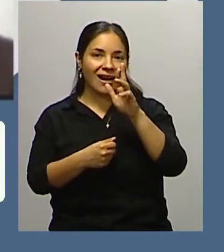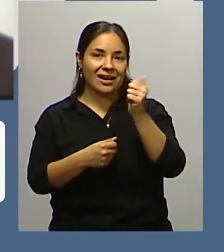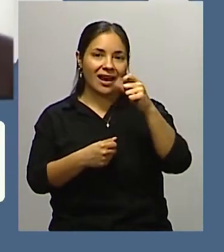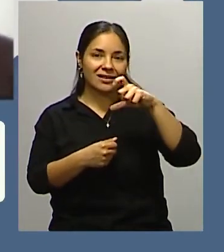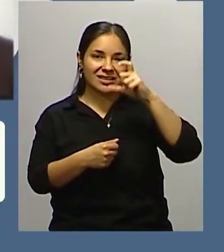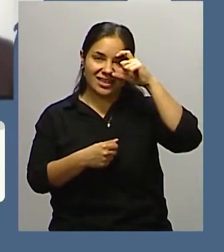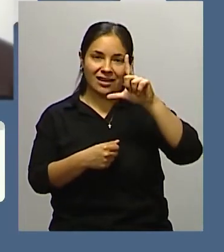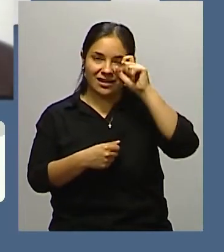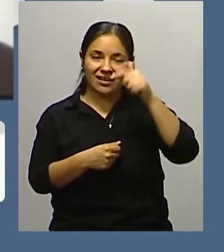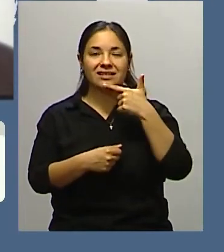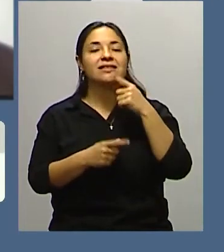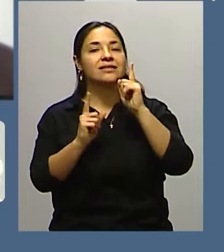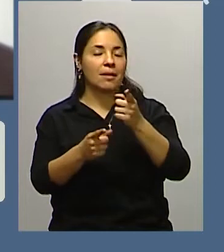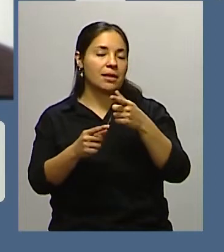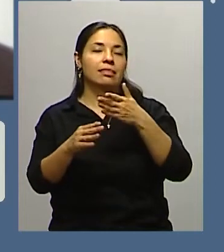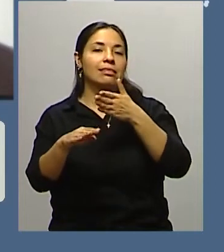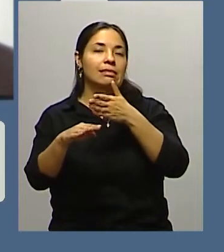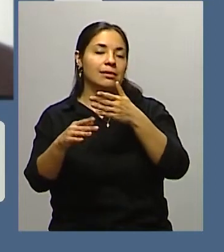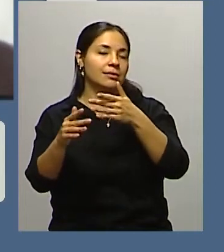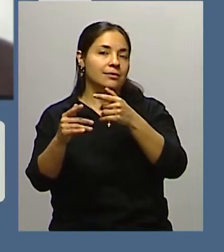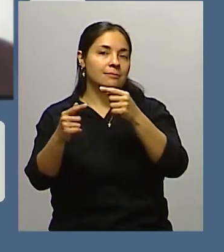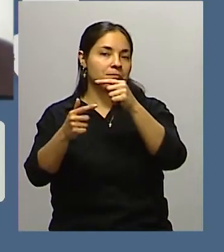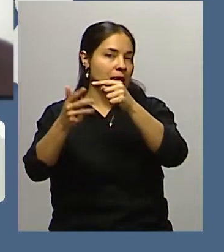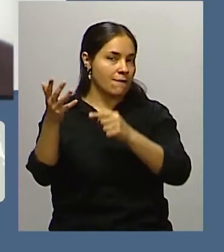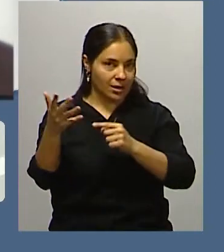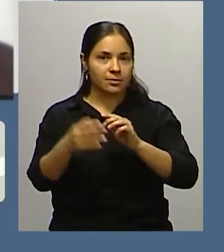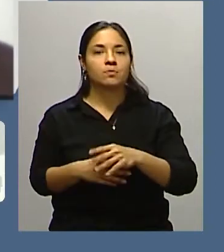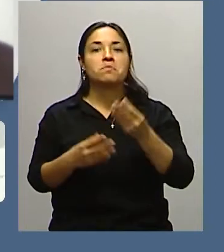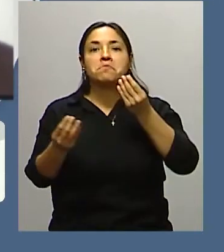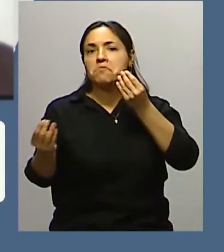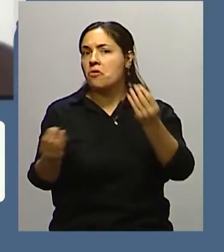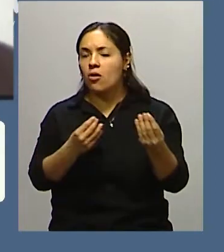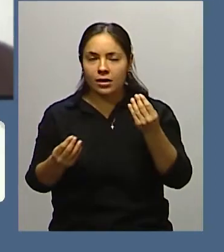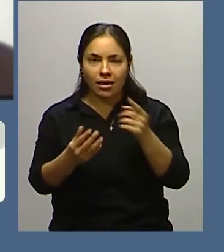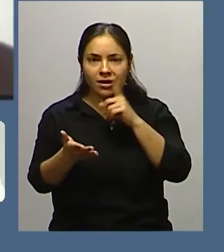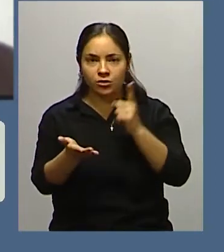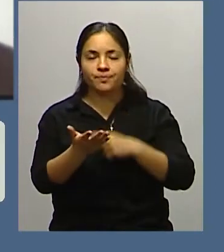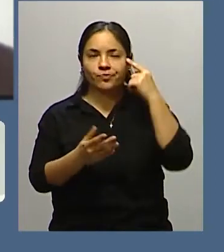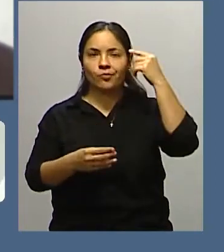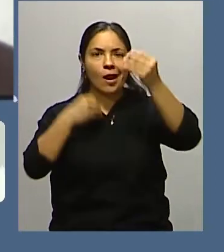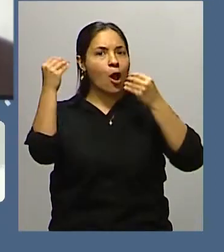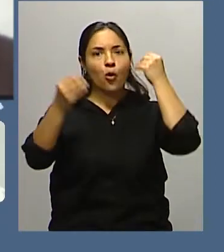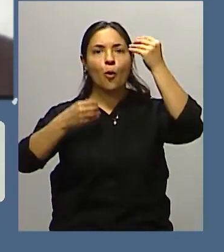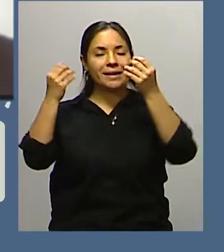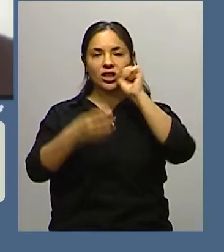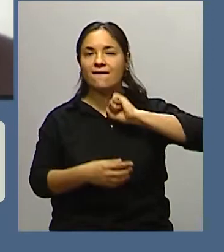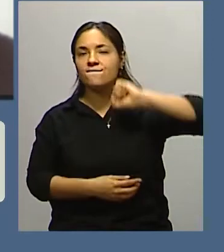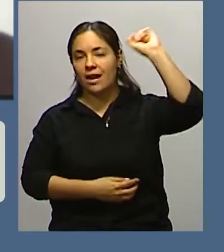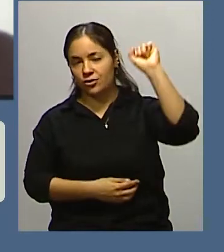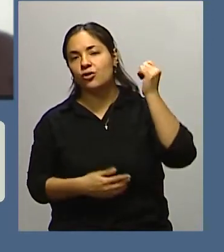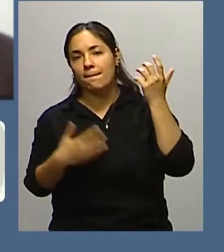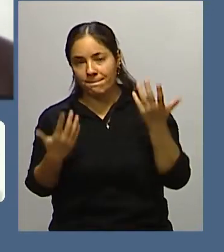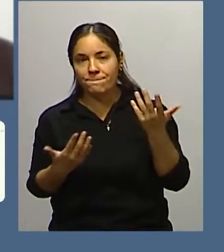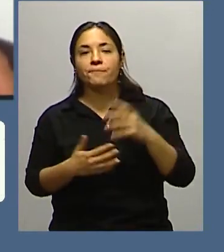y de ciertas líneas arancelarias. Y esto lo hace motivado por una preocupación inflacionaria.